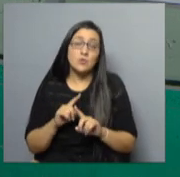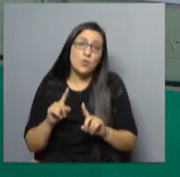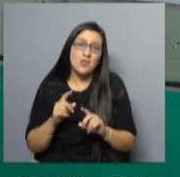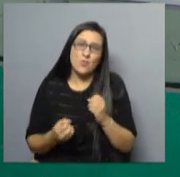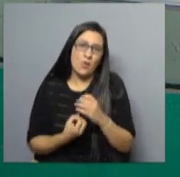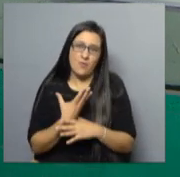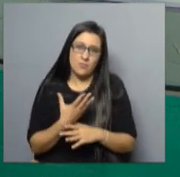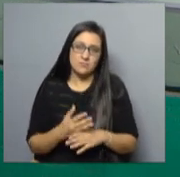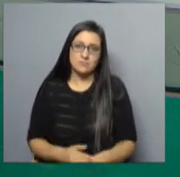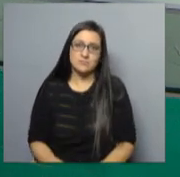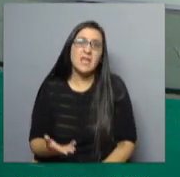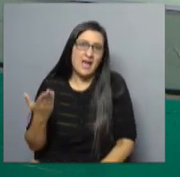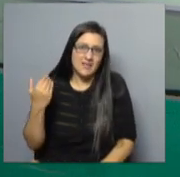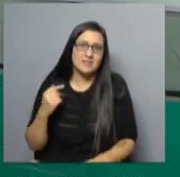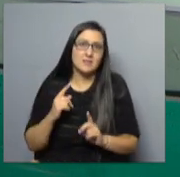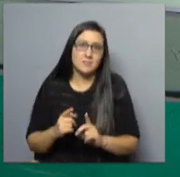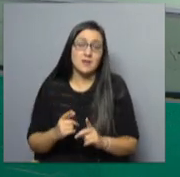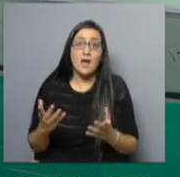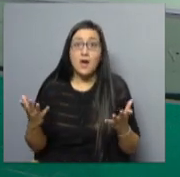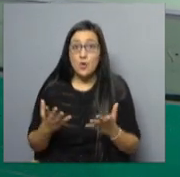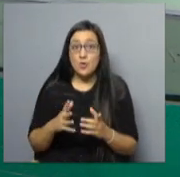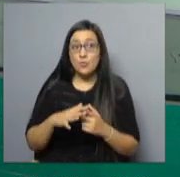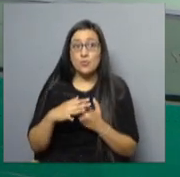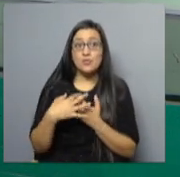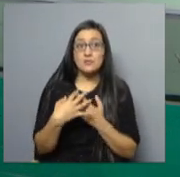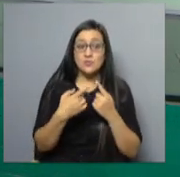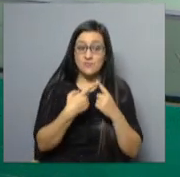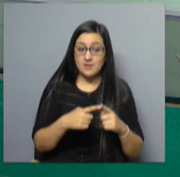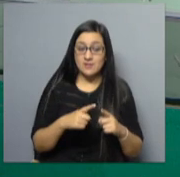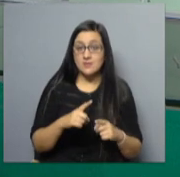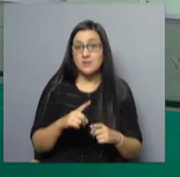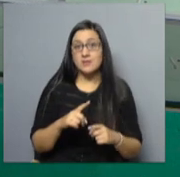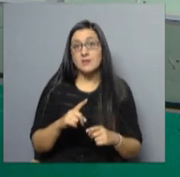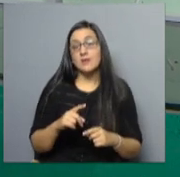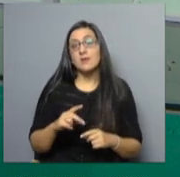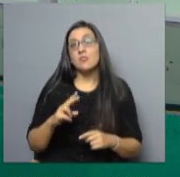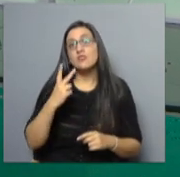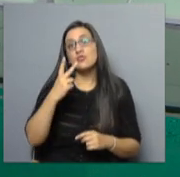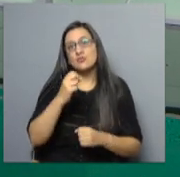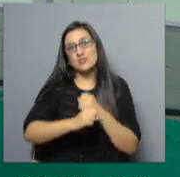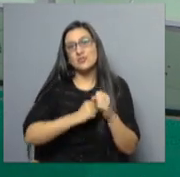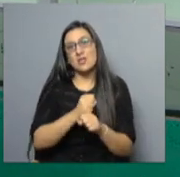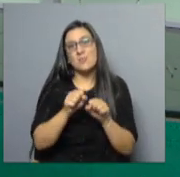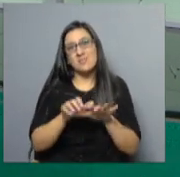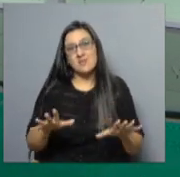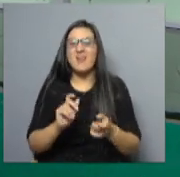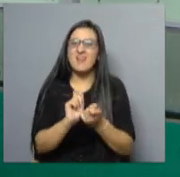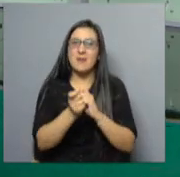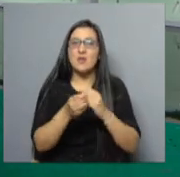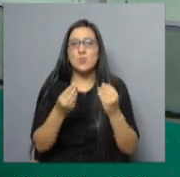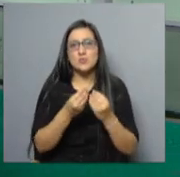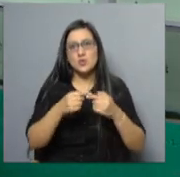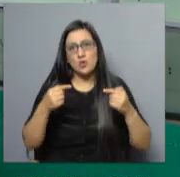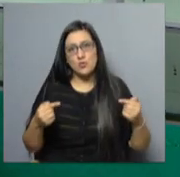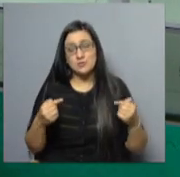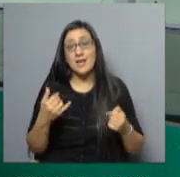y ahora en un contexto diferente es otra sociedad es otro país hemos tenido dos años de pandemia y un nuevo gobierno hay una